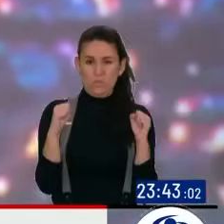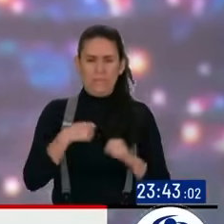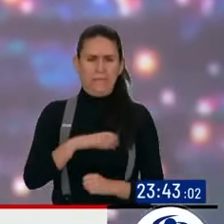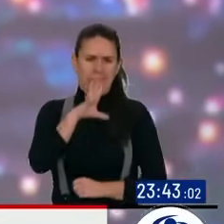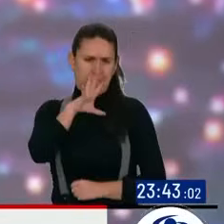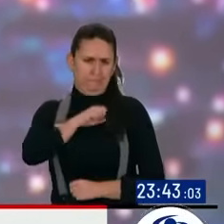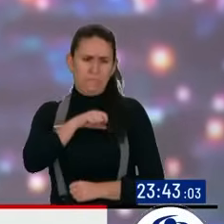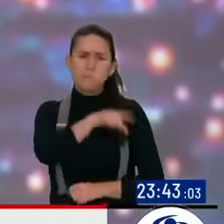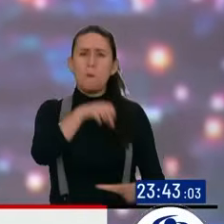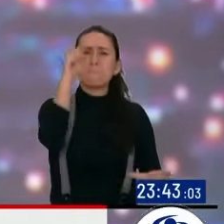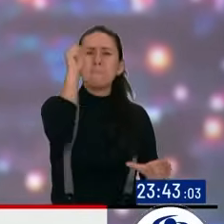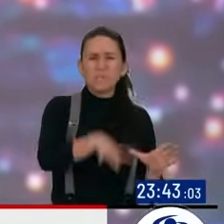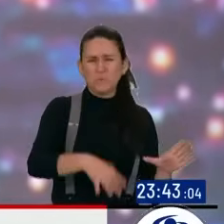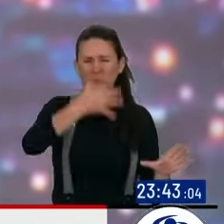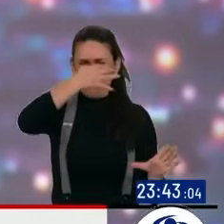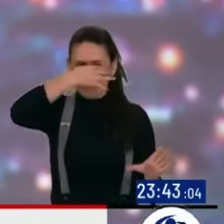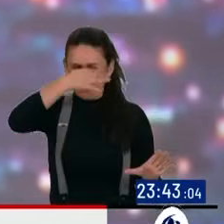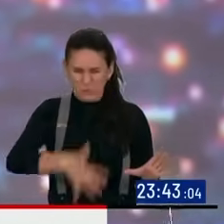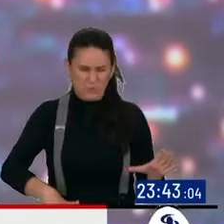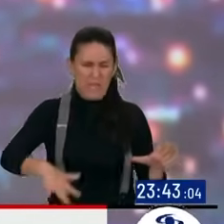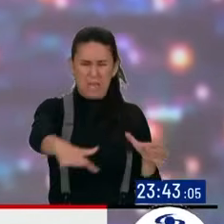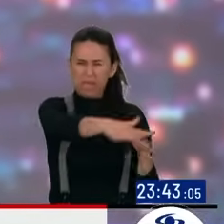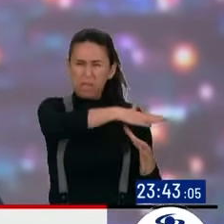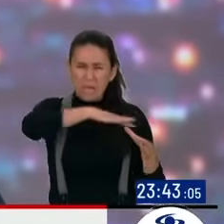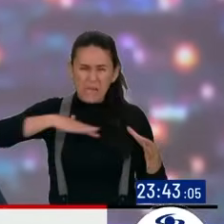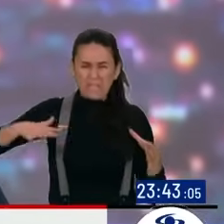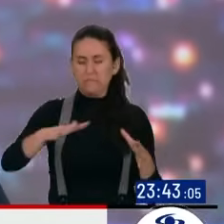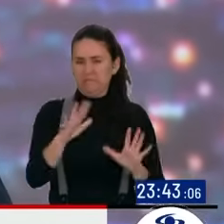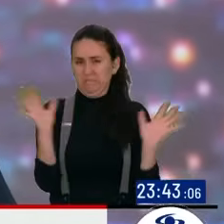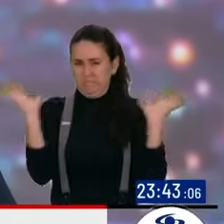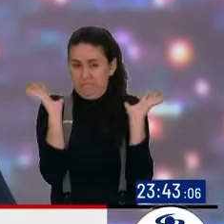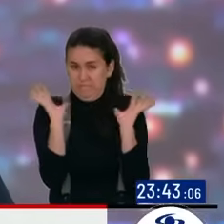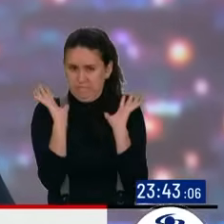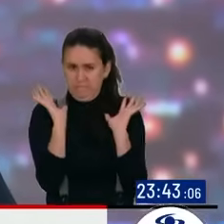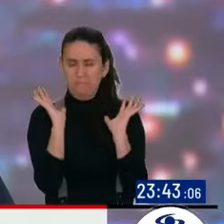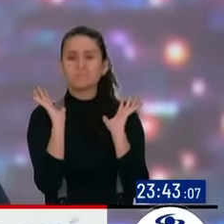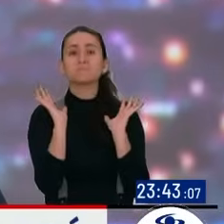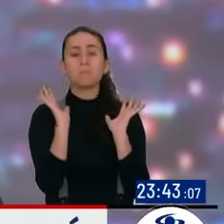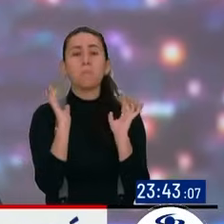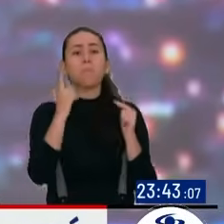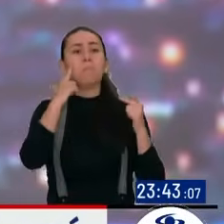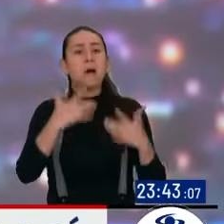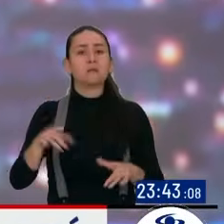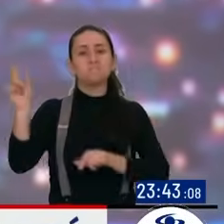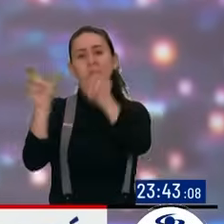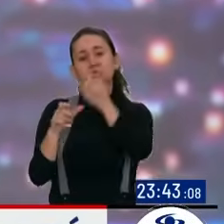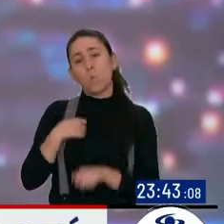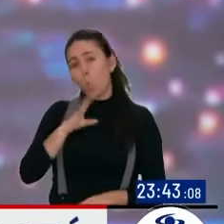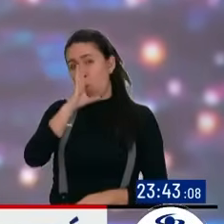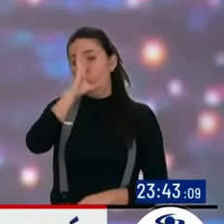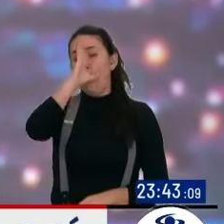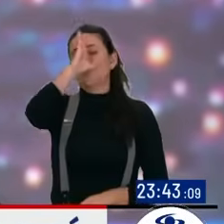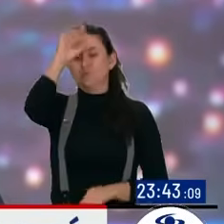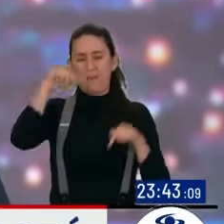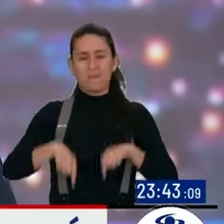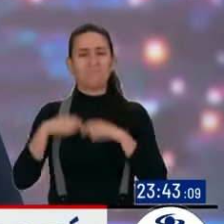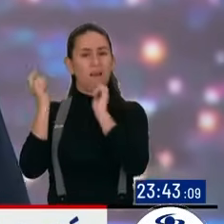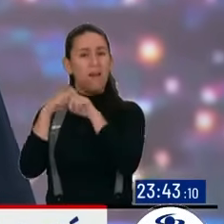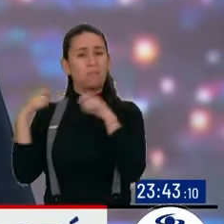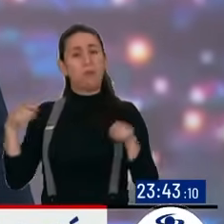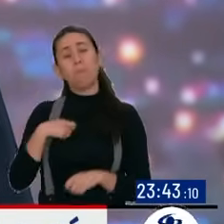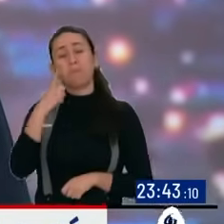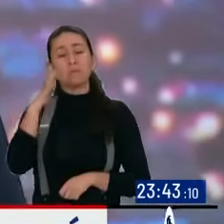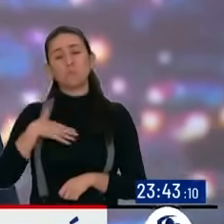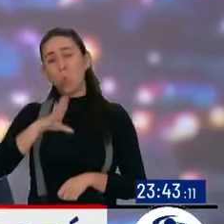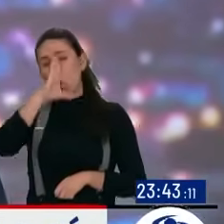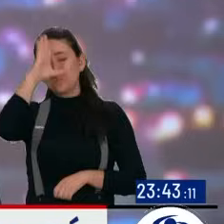de basura, sucia, fea y lúgubre. Parece que nos hubiéramos acostumbrado en esta administración a vivir en una